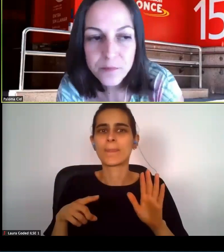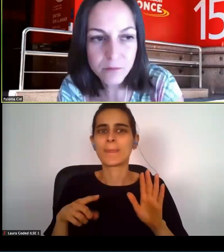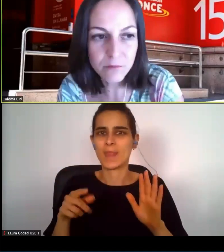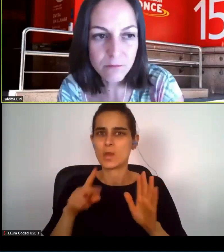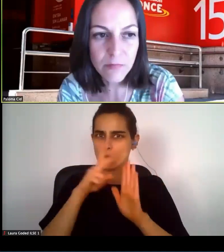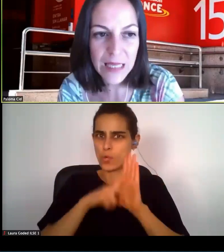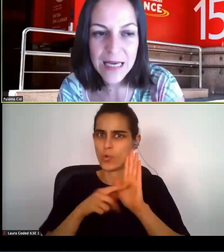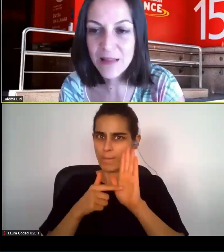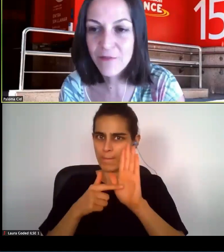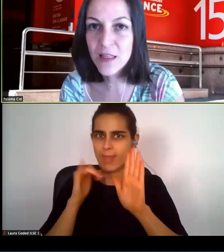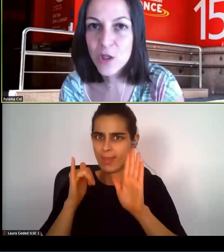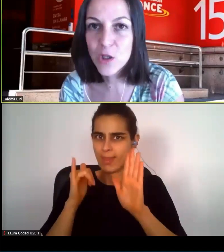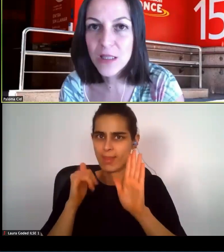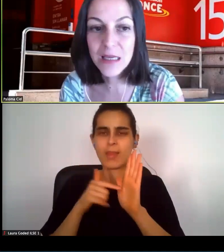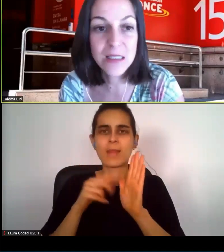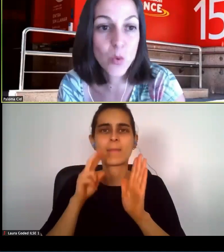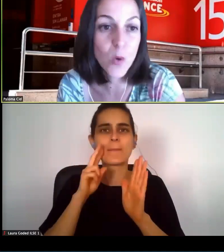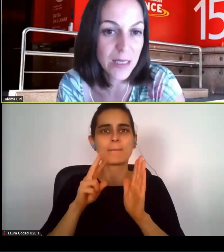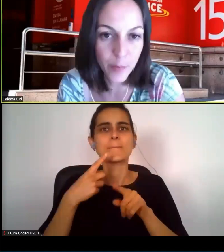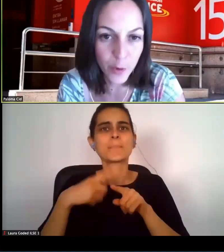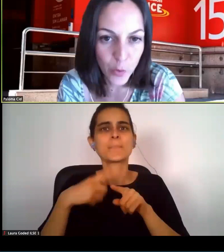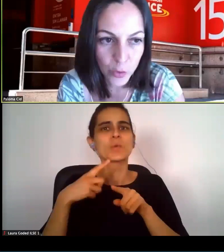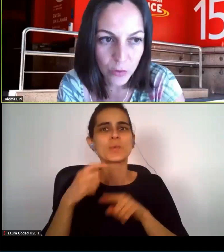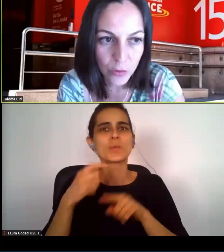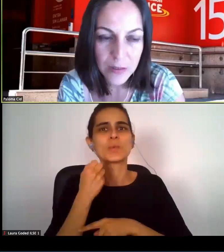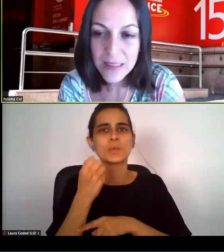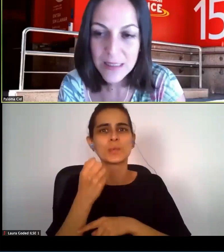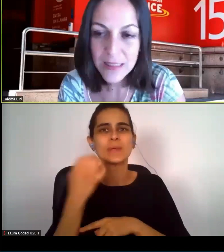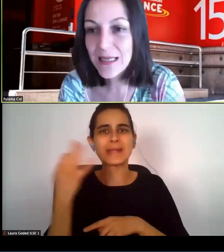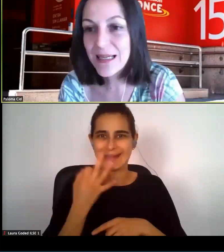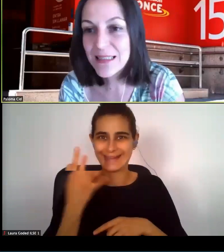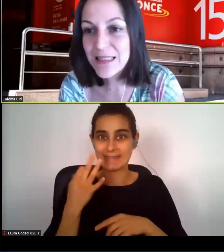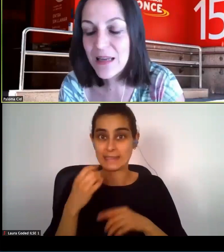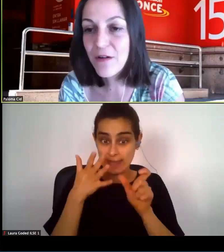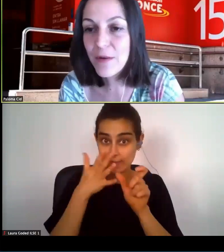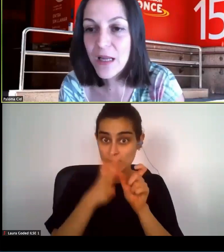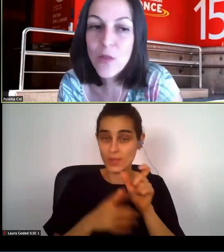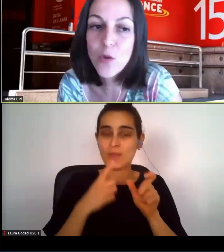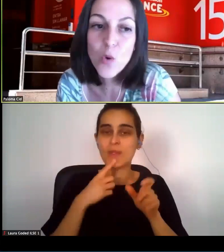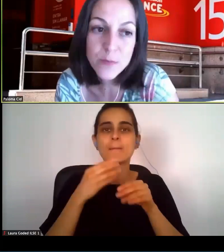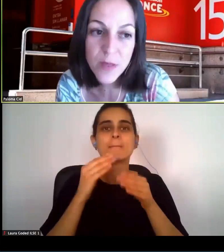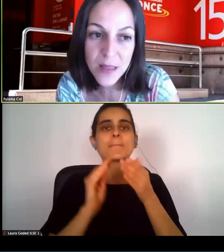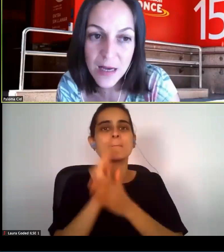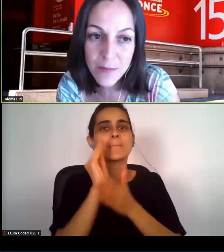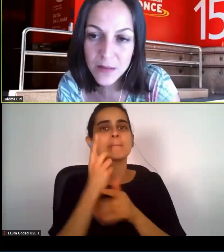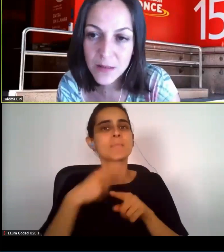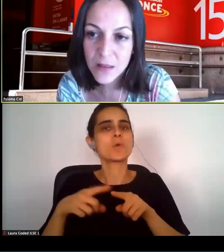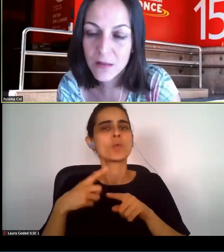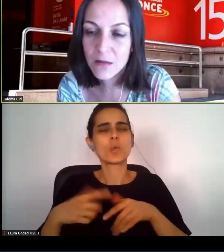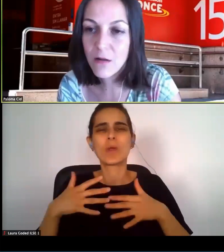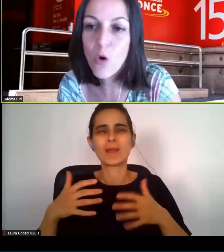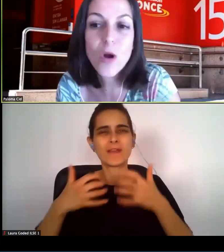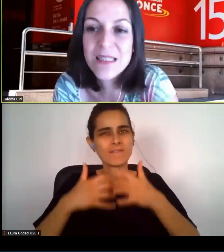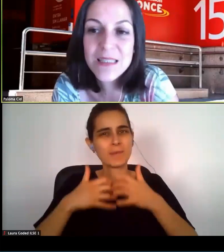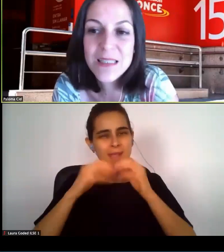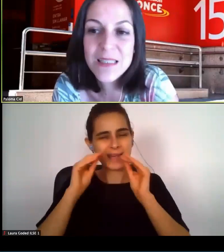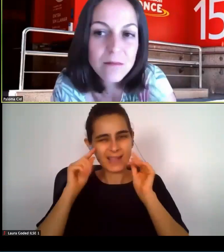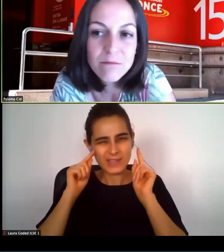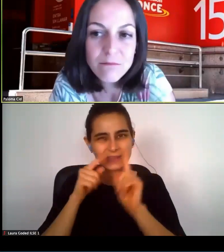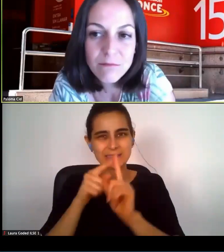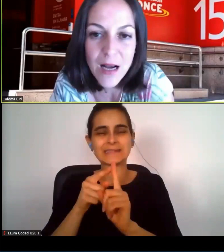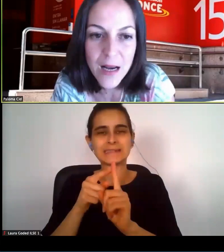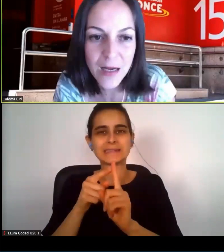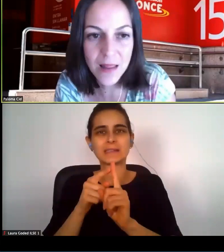apoyo. En la definición dice que es cualquier producto que esté fabricado especialmente o que